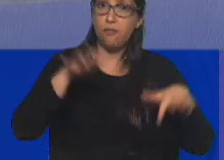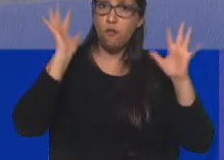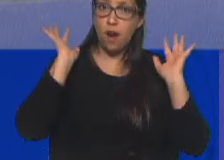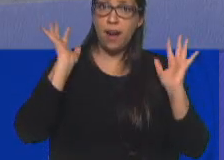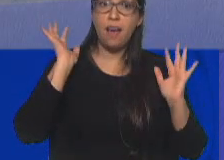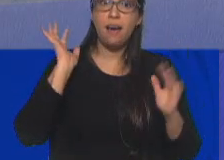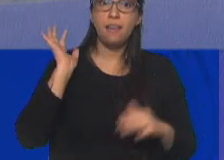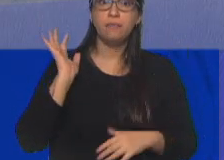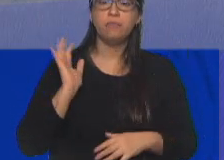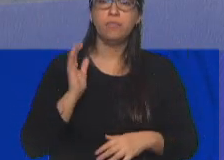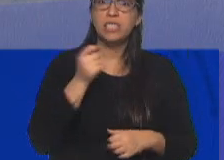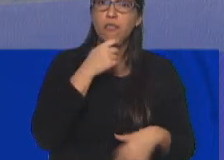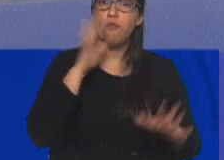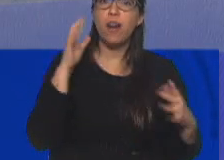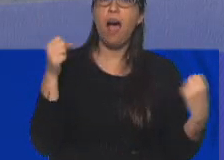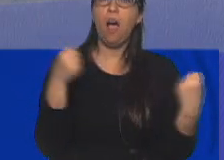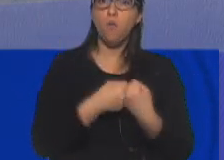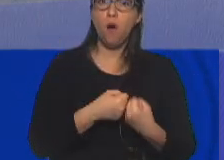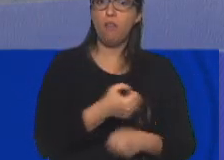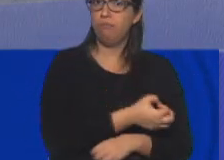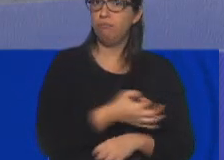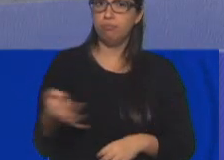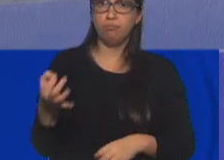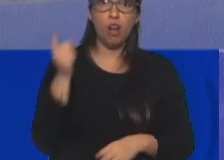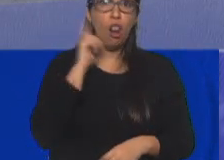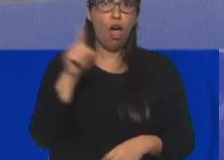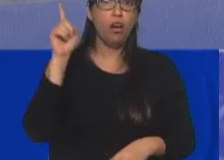finalmente a concretar este acuerdo, obviamente, ¿no?,